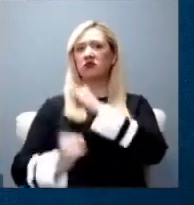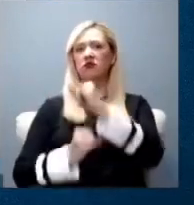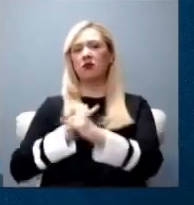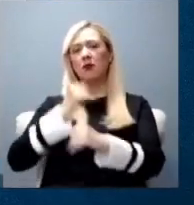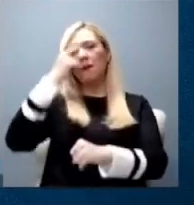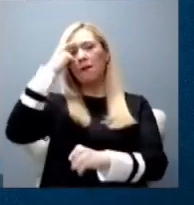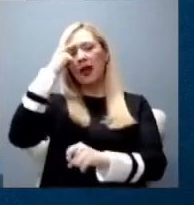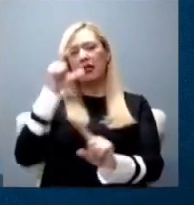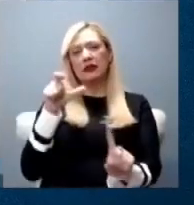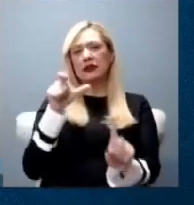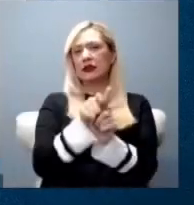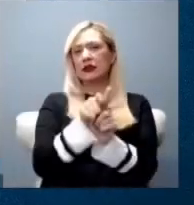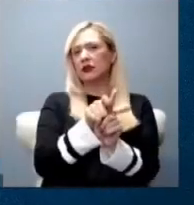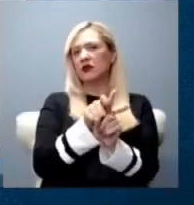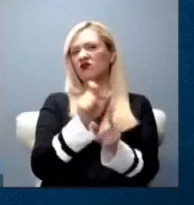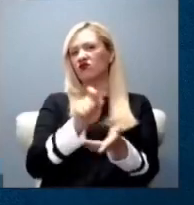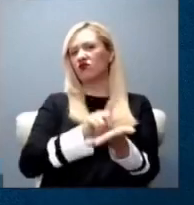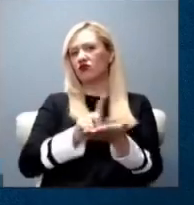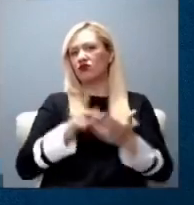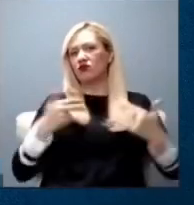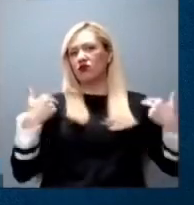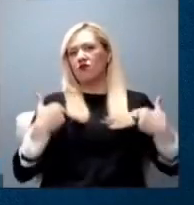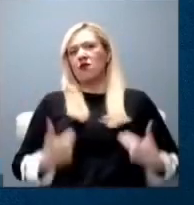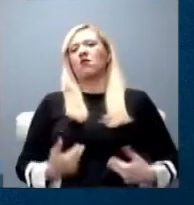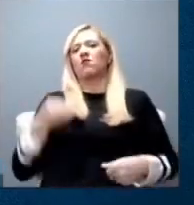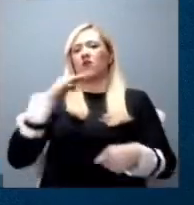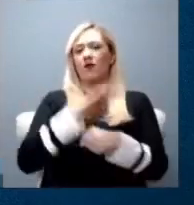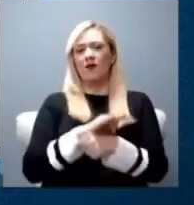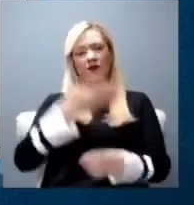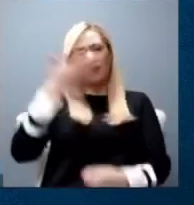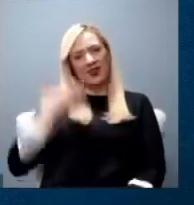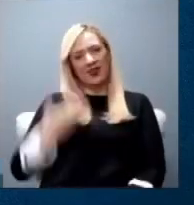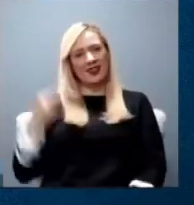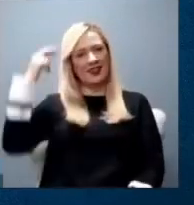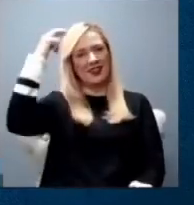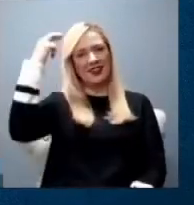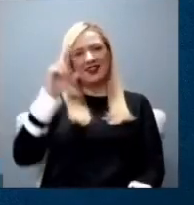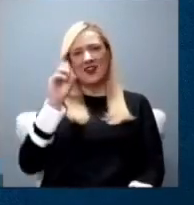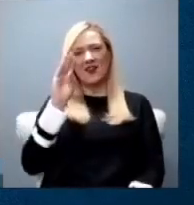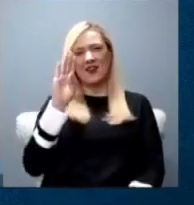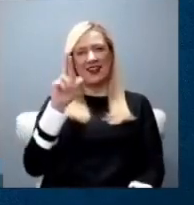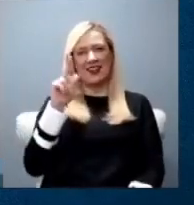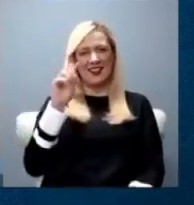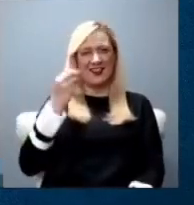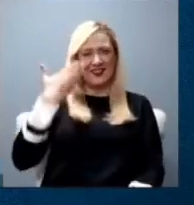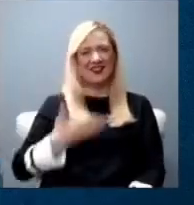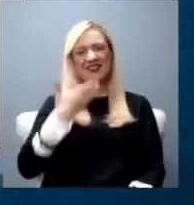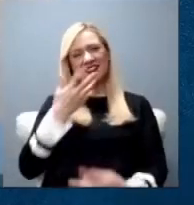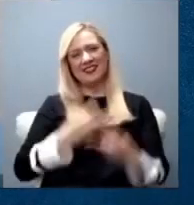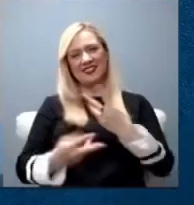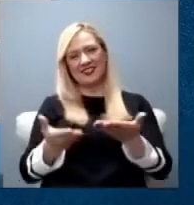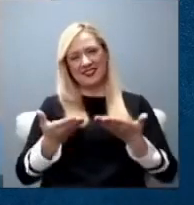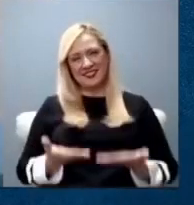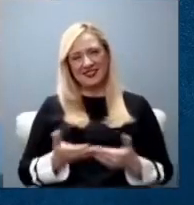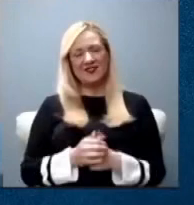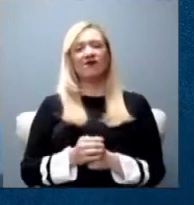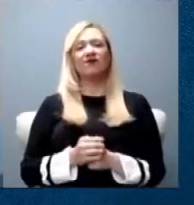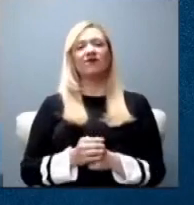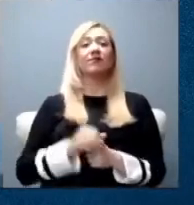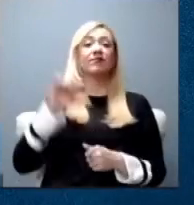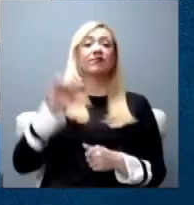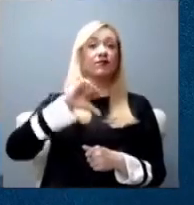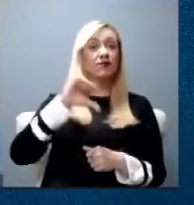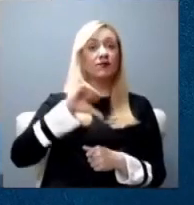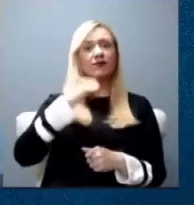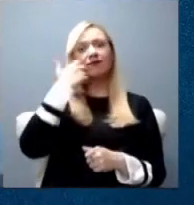protección de los derechos humanos. Les saluda a Roberto Niembro y les doy la más cordial bienvenida. Para este tema, tengo el gusto